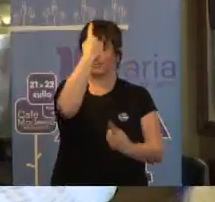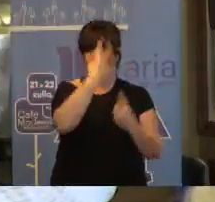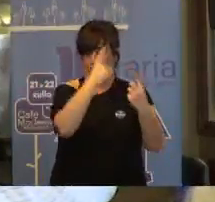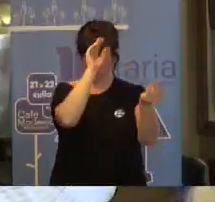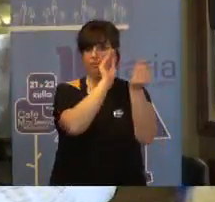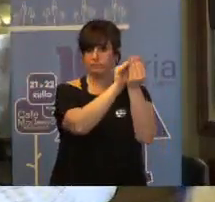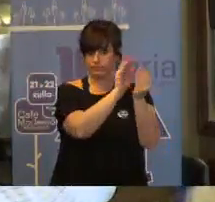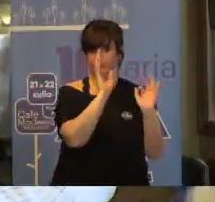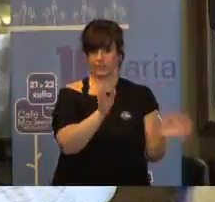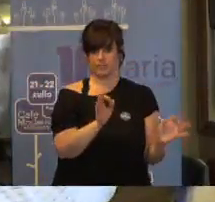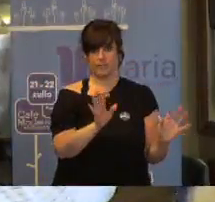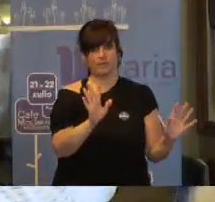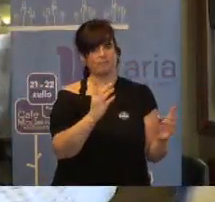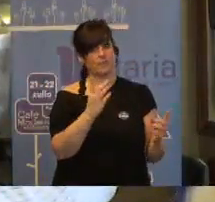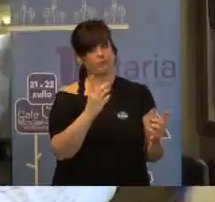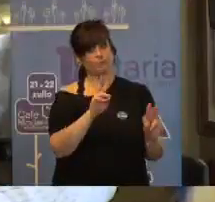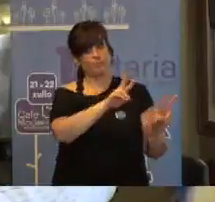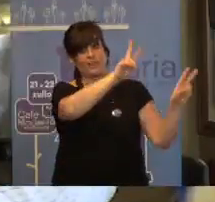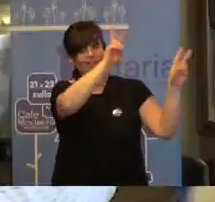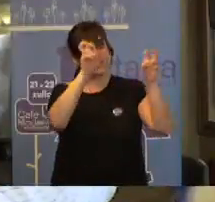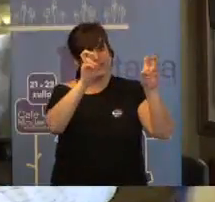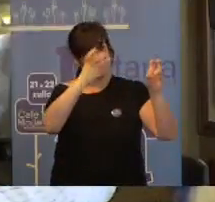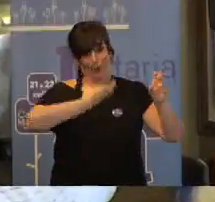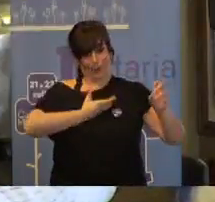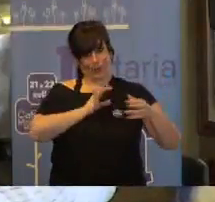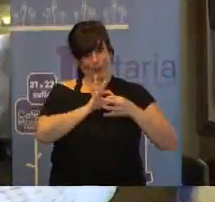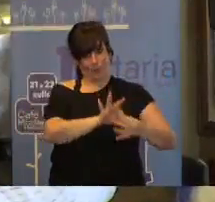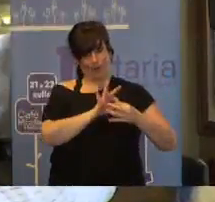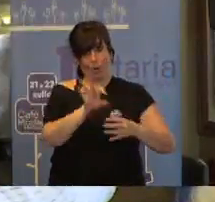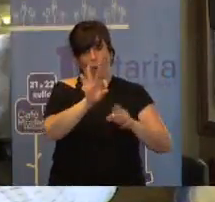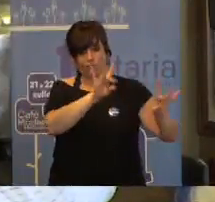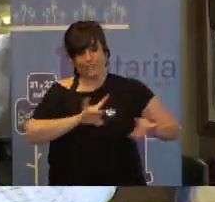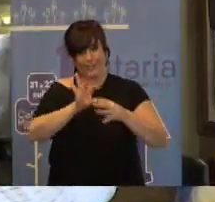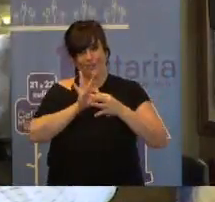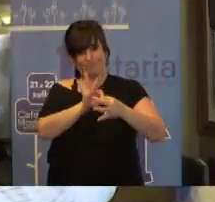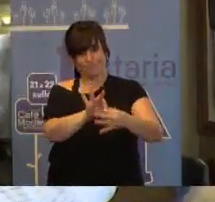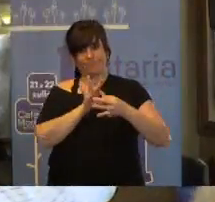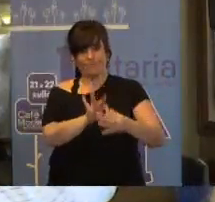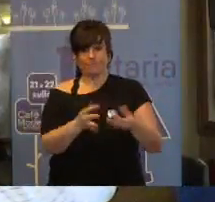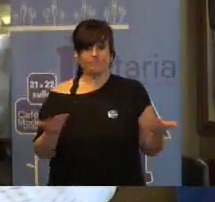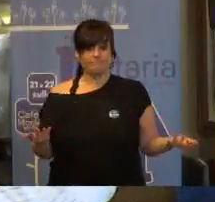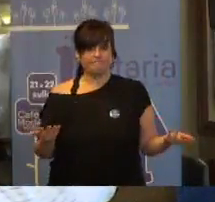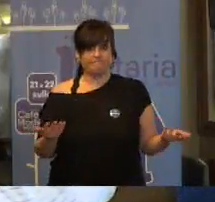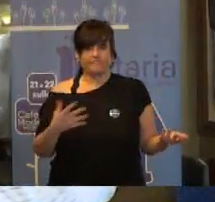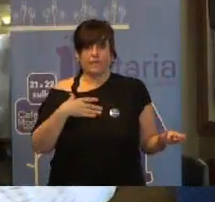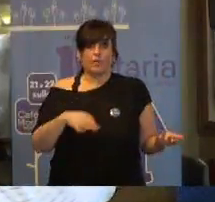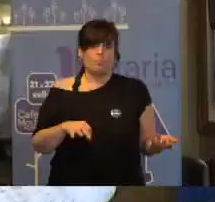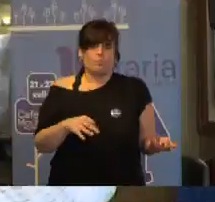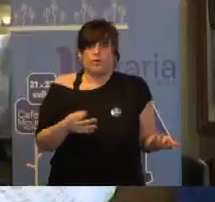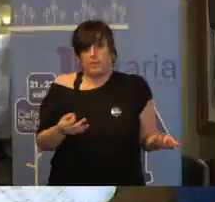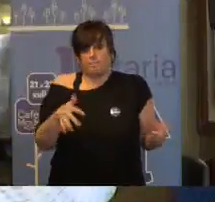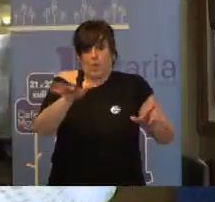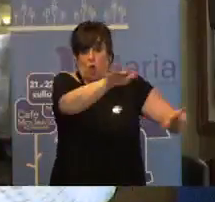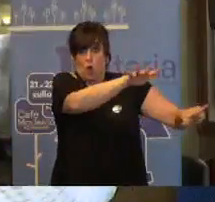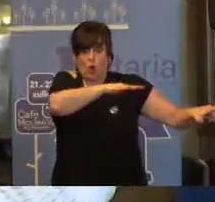cuestións de ámbito supramunicipal, territorial, que poden ser a nivel de bisbarra, pero que pode que